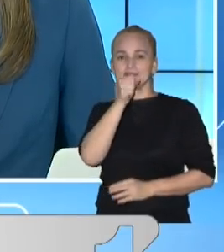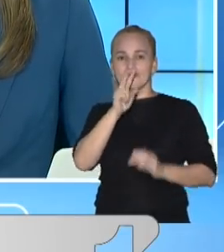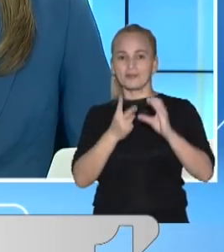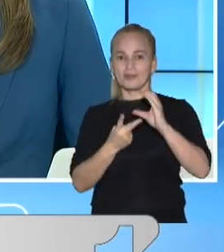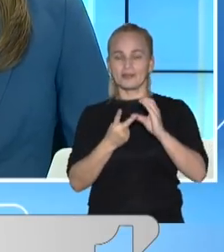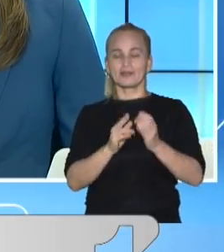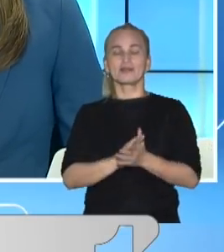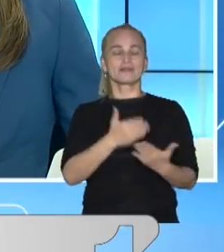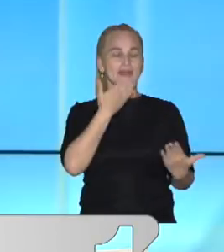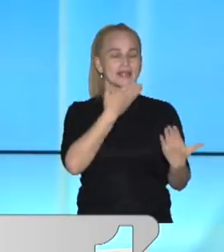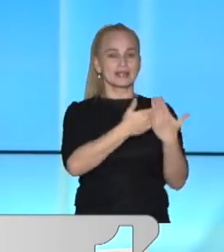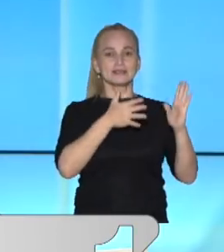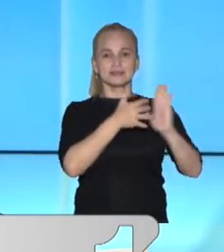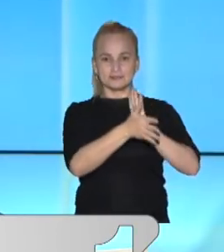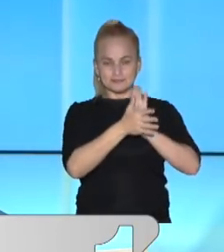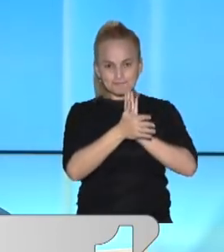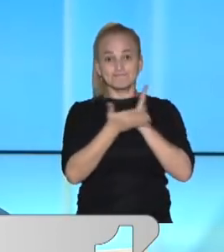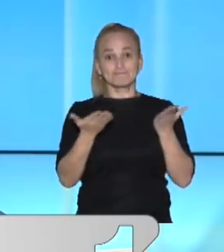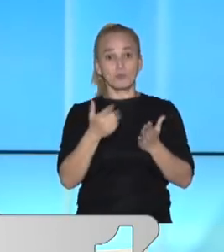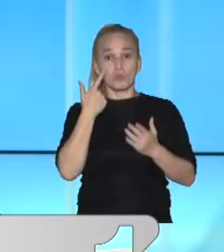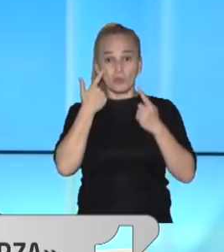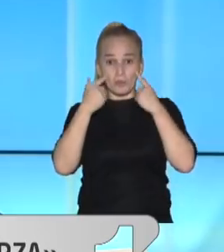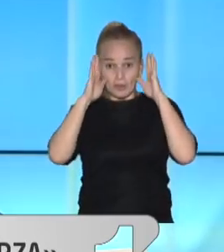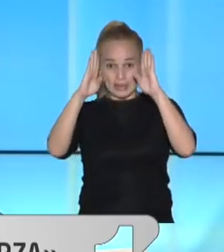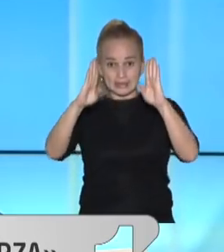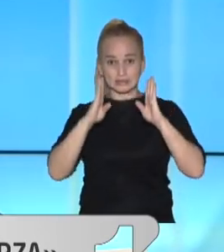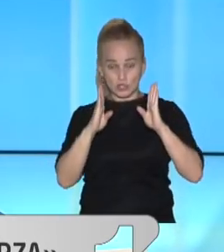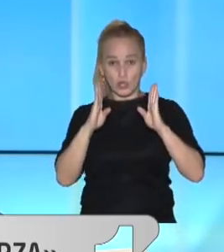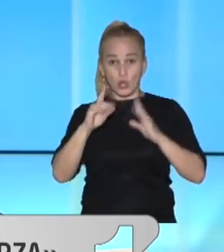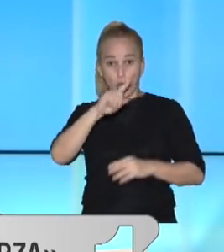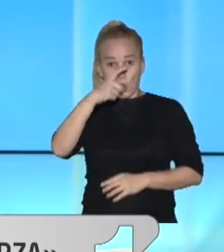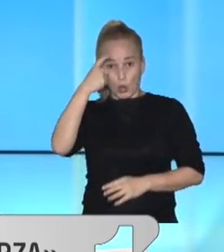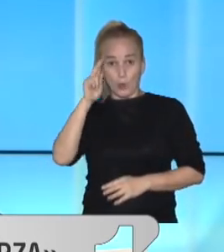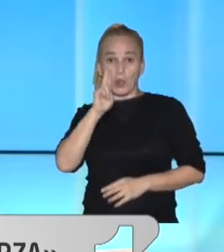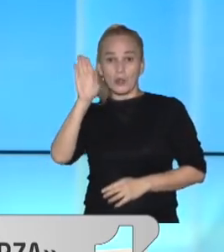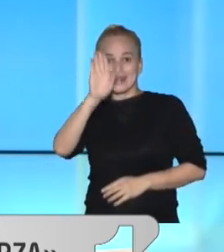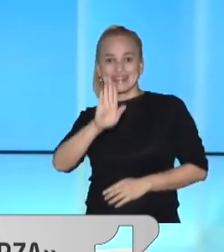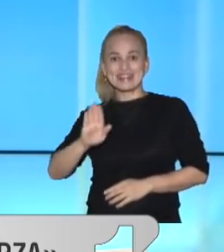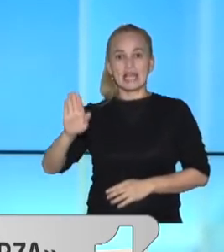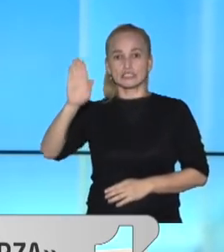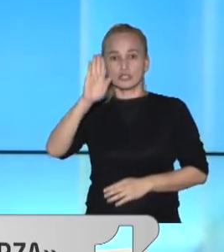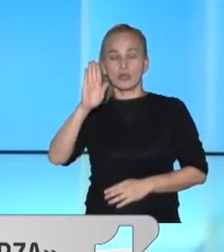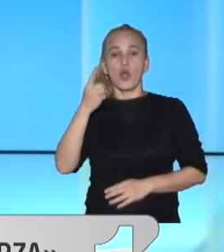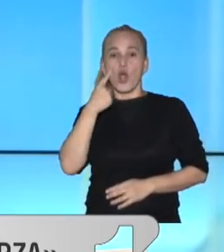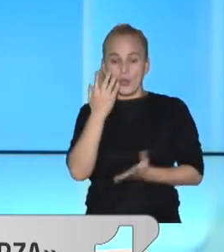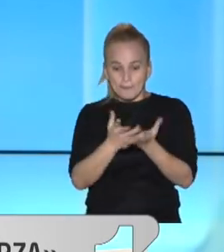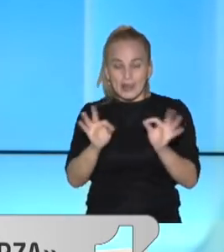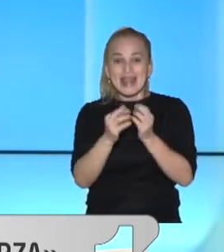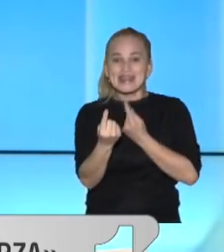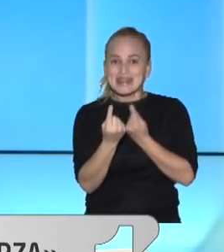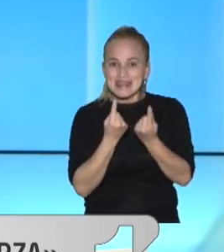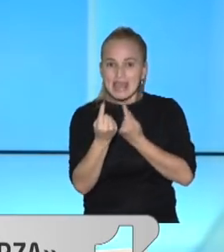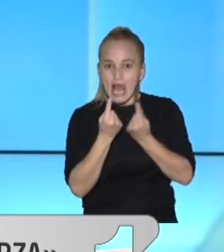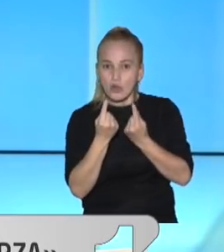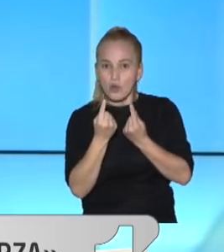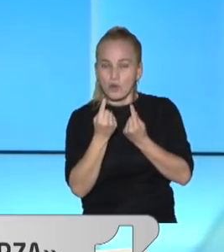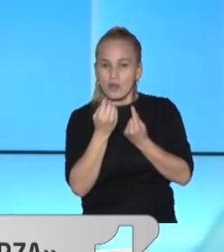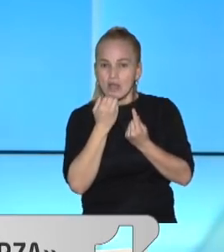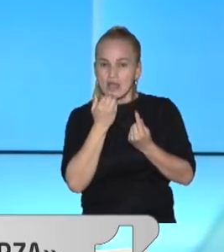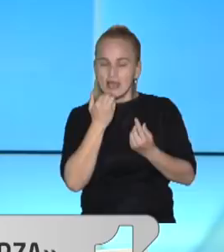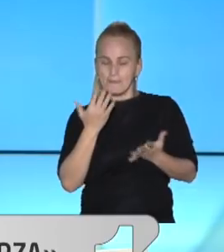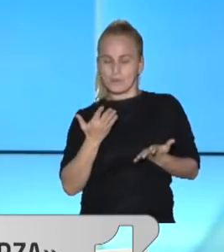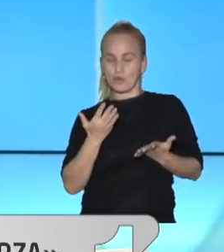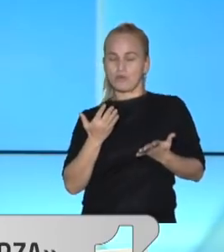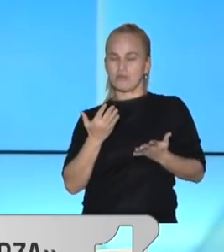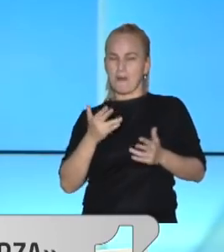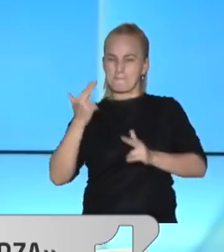CMI. Didier, muchas gracias por su información y mucha atención porque el gobierno utilizará el diálogo antes que el uso de la fuerza legítima del